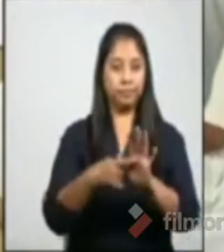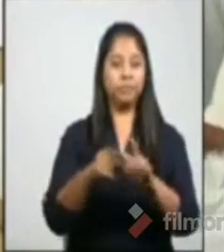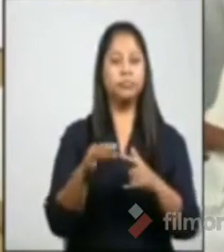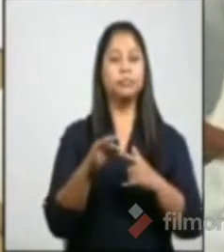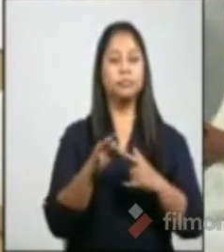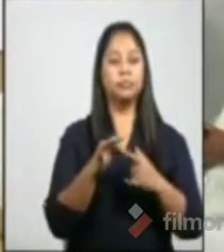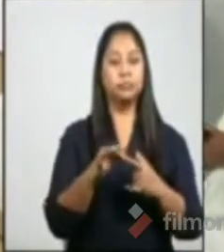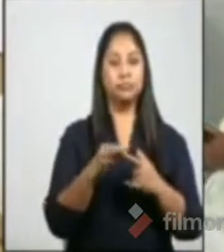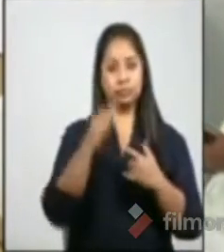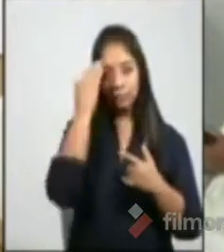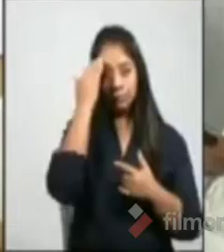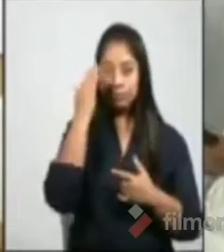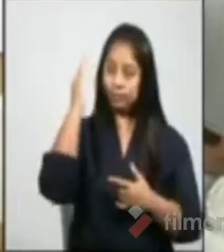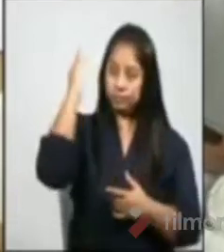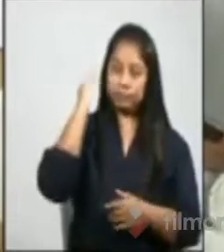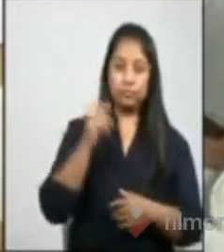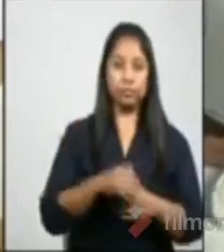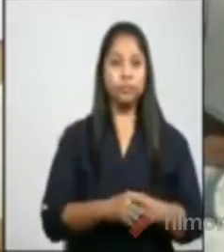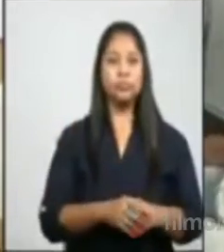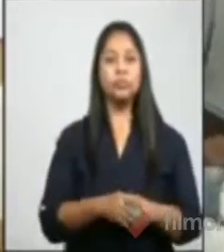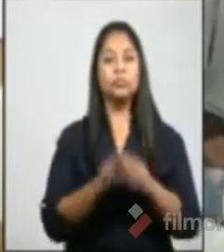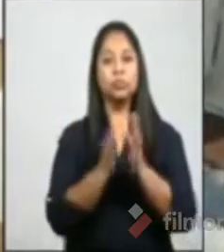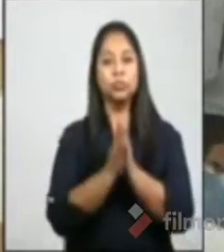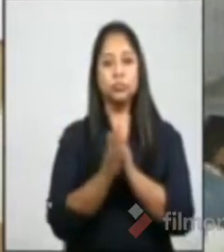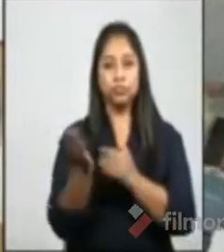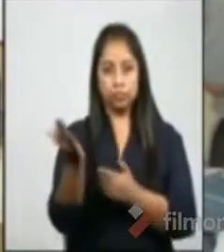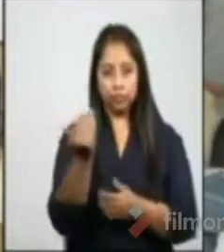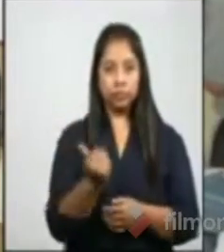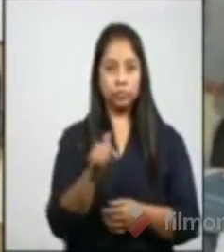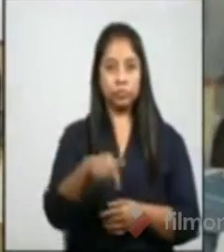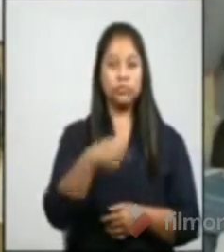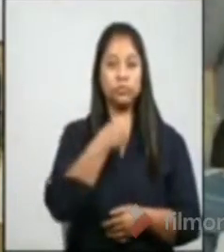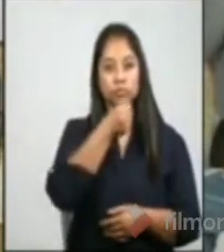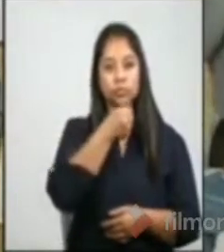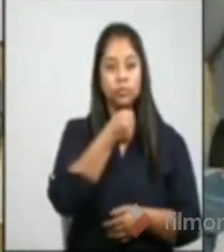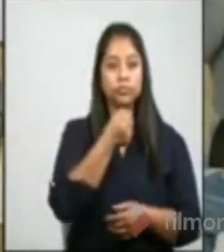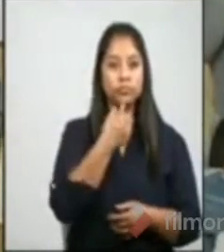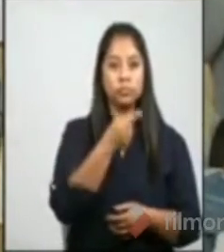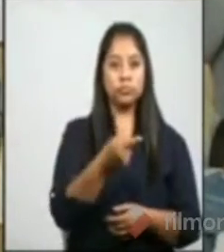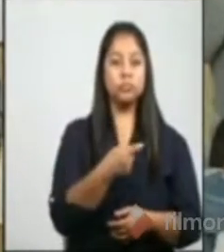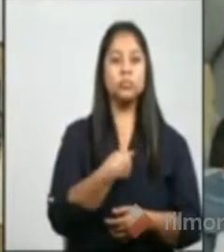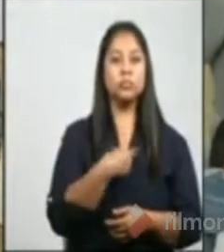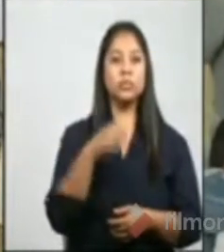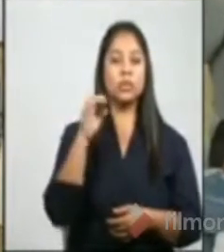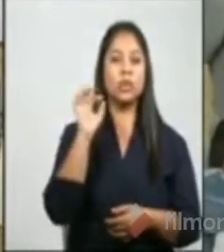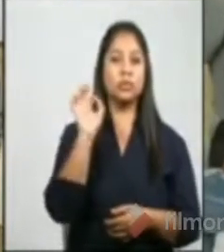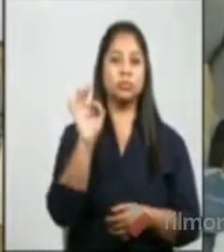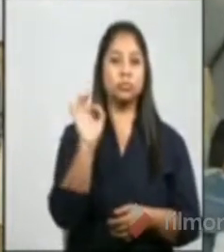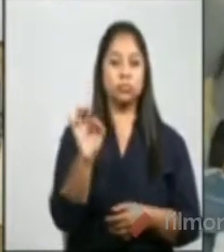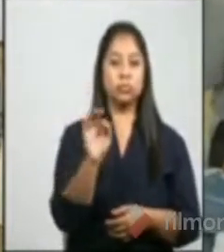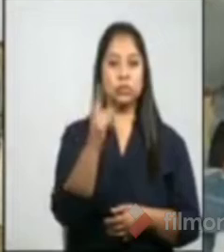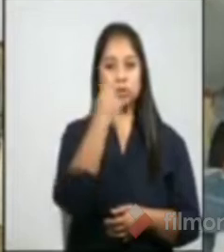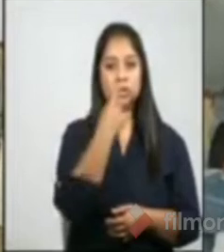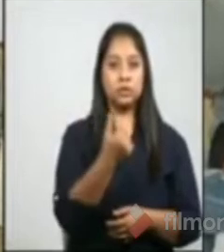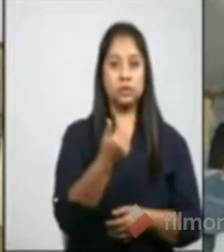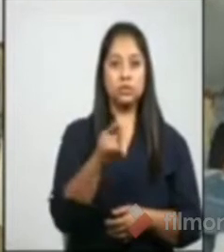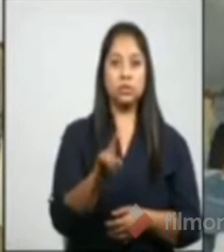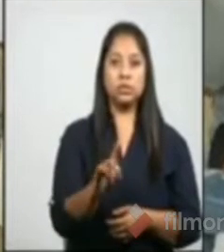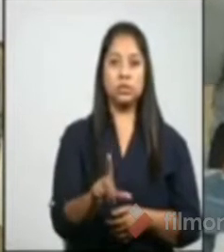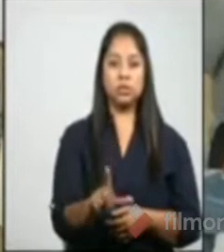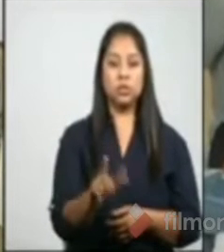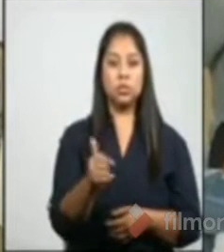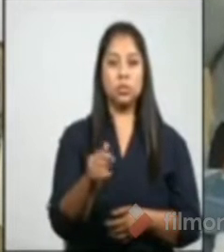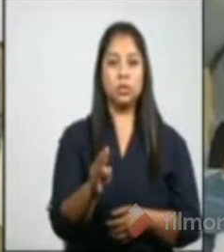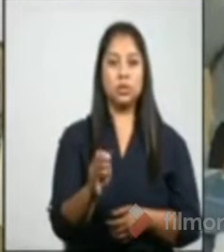especial, dándole gracias a Dios. Y para ello pedimos en este micrófono al evangelista Saúl Abac, para que nos dé la oración